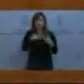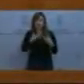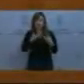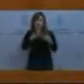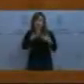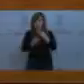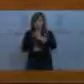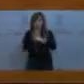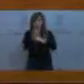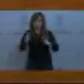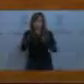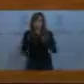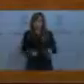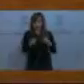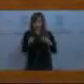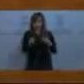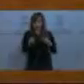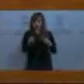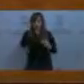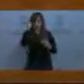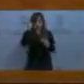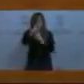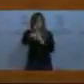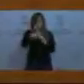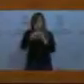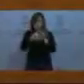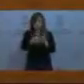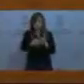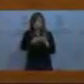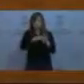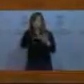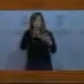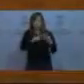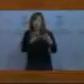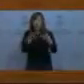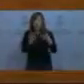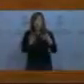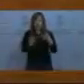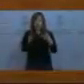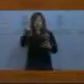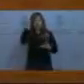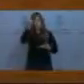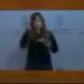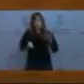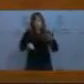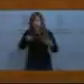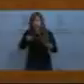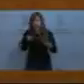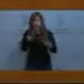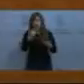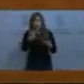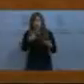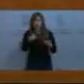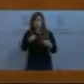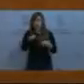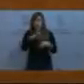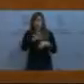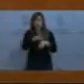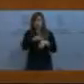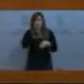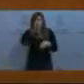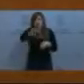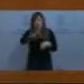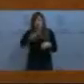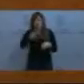Avilés y, tercero, el valorar, el aumentar un médico más en el centro